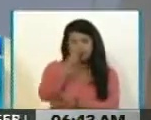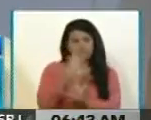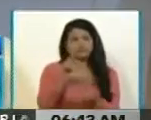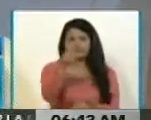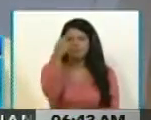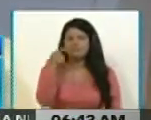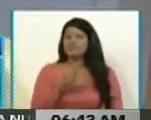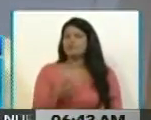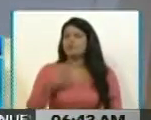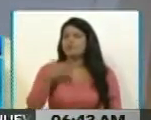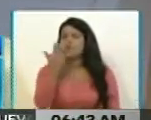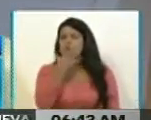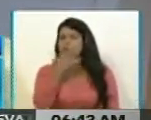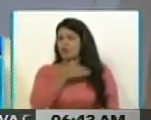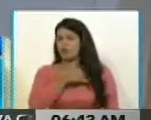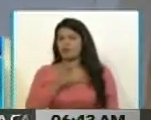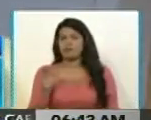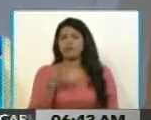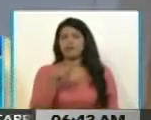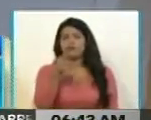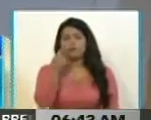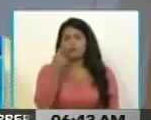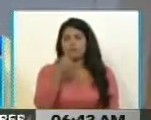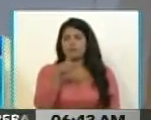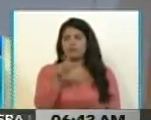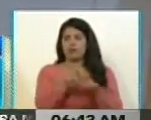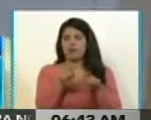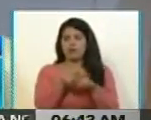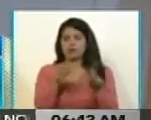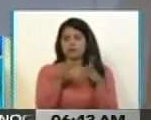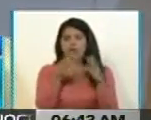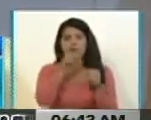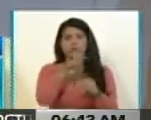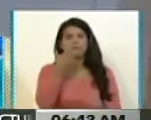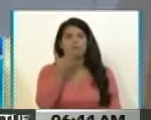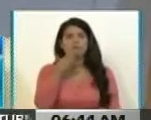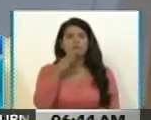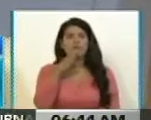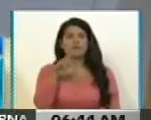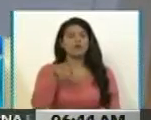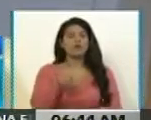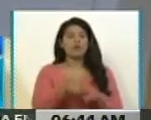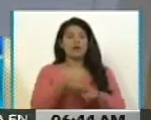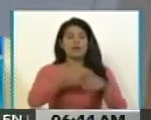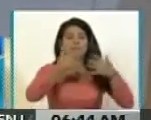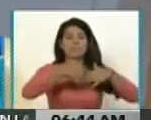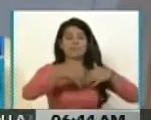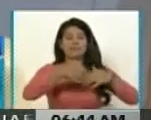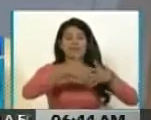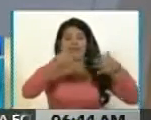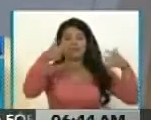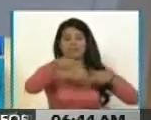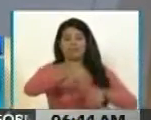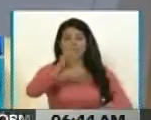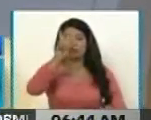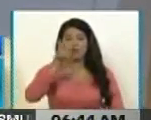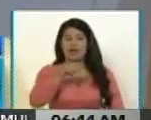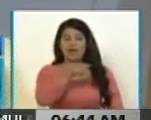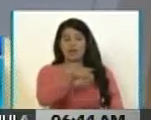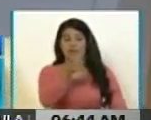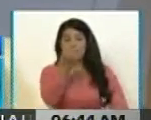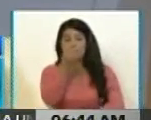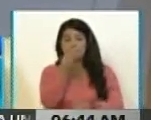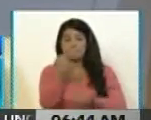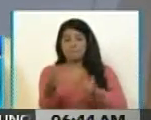duda. Habría que sacar las cuentas, por ejemplo, de un gran emporio industrial del país, que yo creo que invierte más